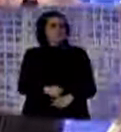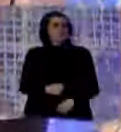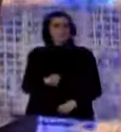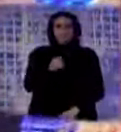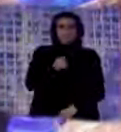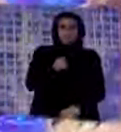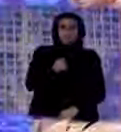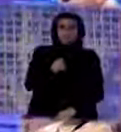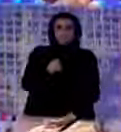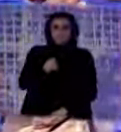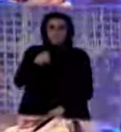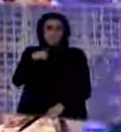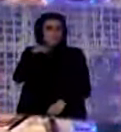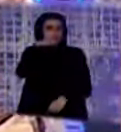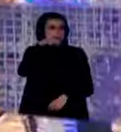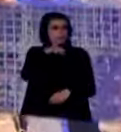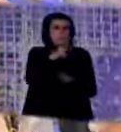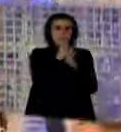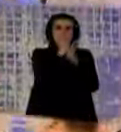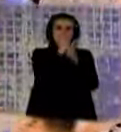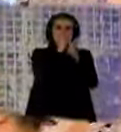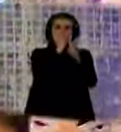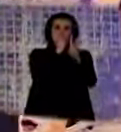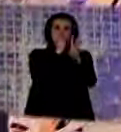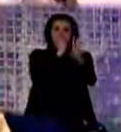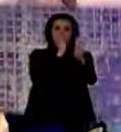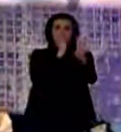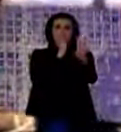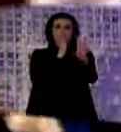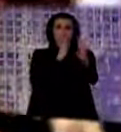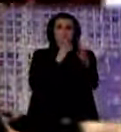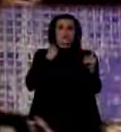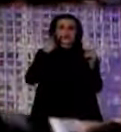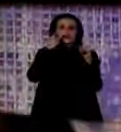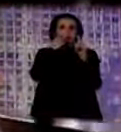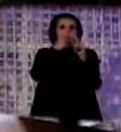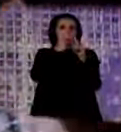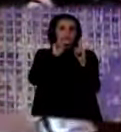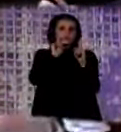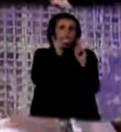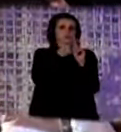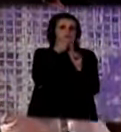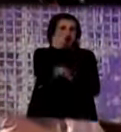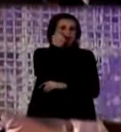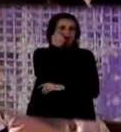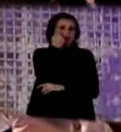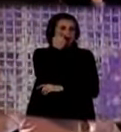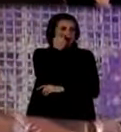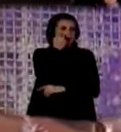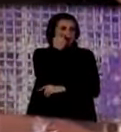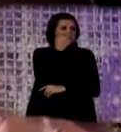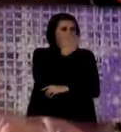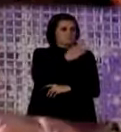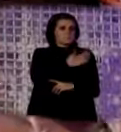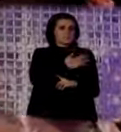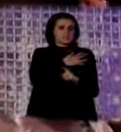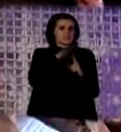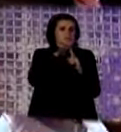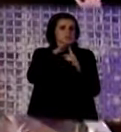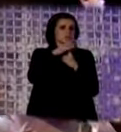paro la estoy para solucionar Mi triste